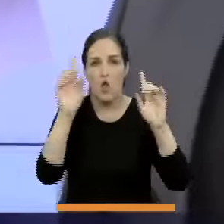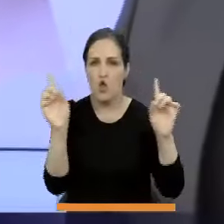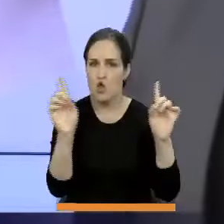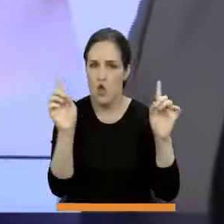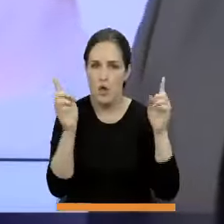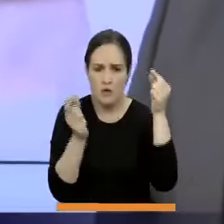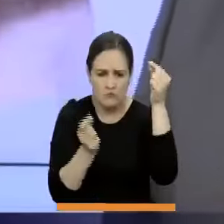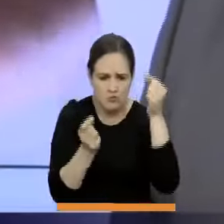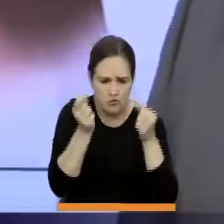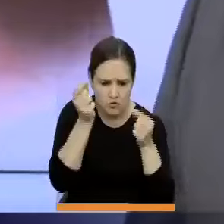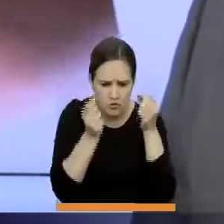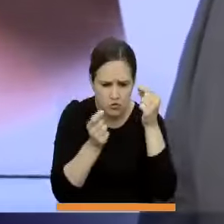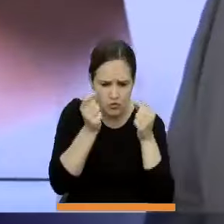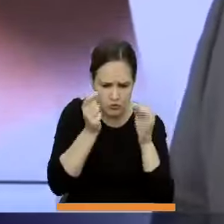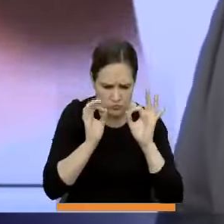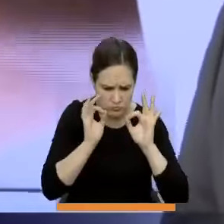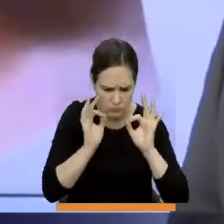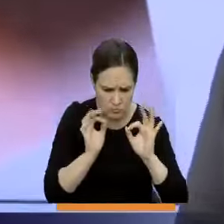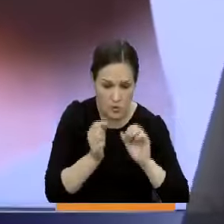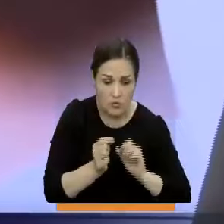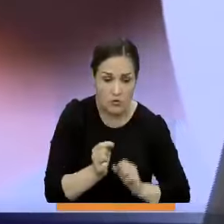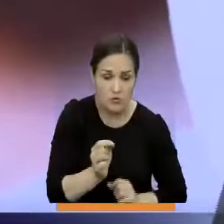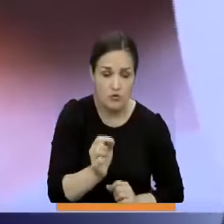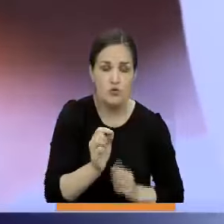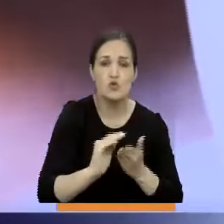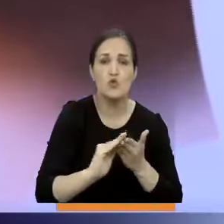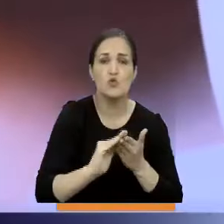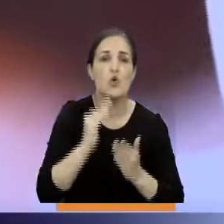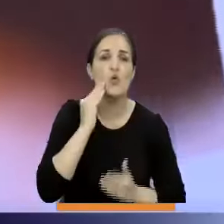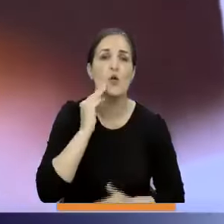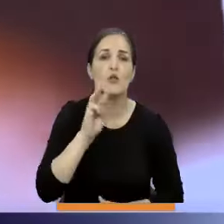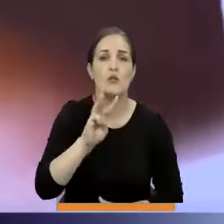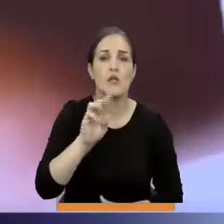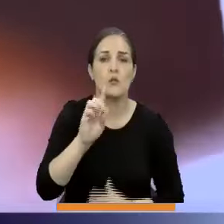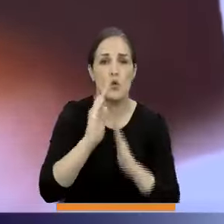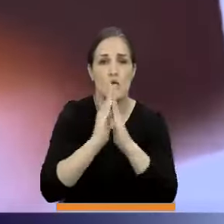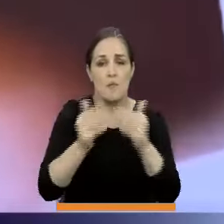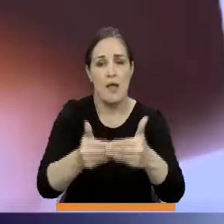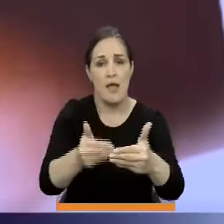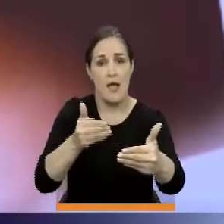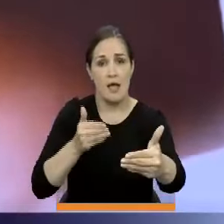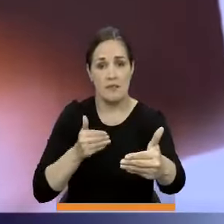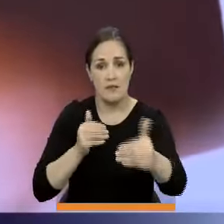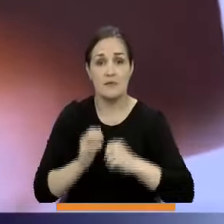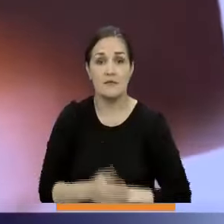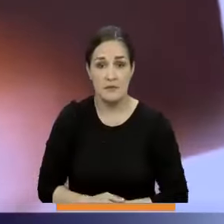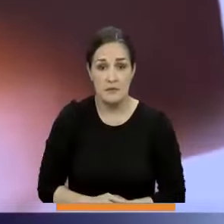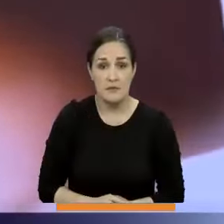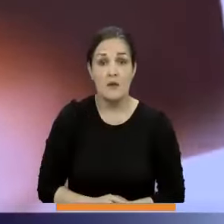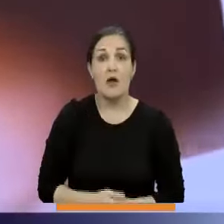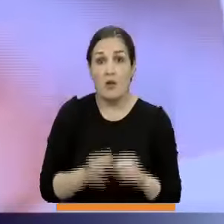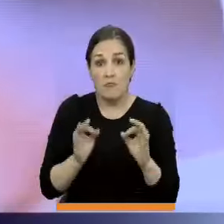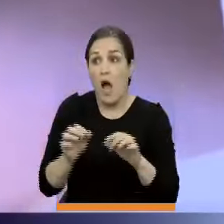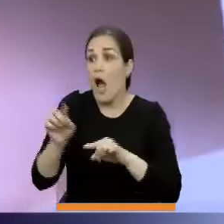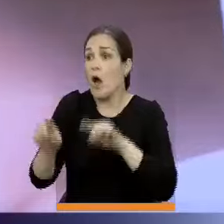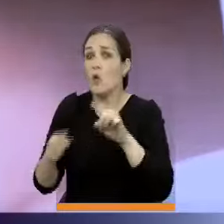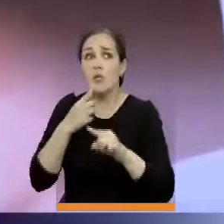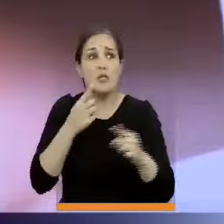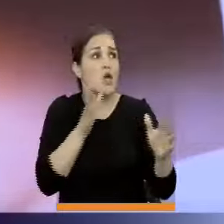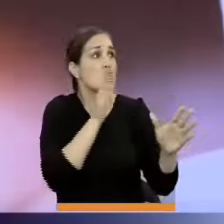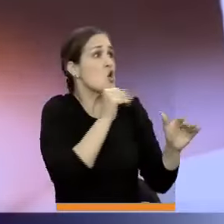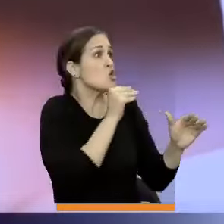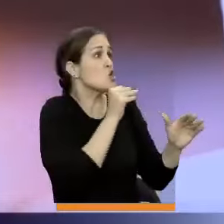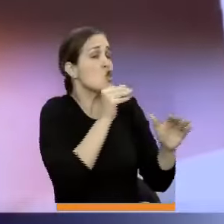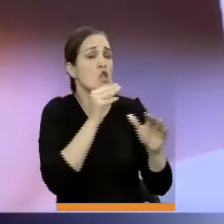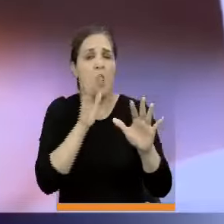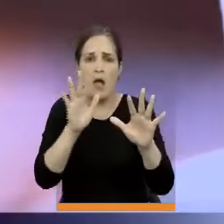que antes del 31 de diciembre esperamos solucionar. Algunos me harán, sí, pero llegó el 1 de diciembre y no tengo el contrato firmado, pues vamos a buscar